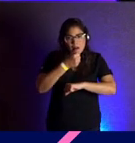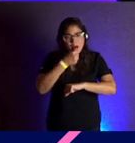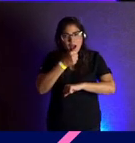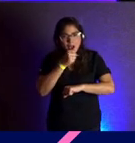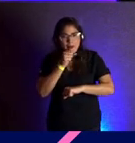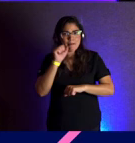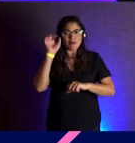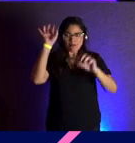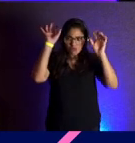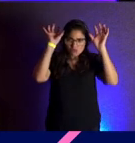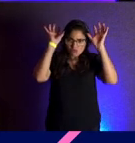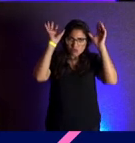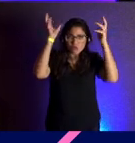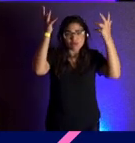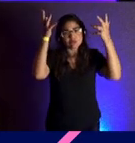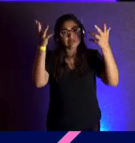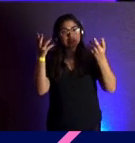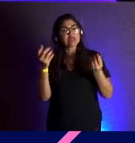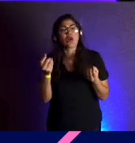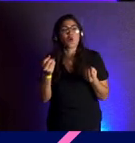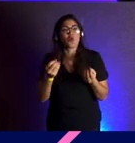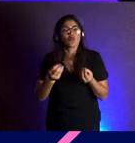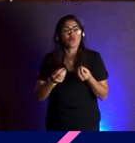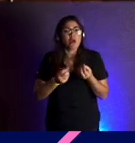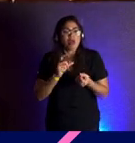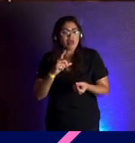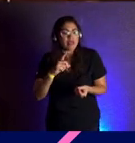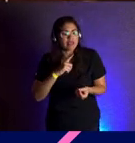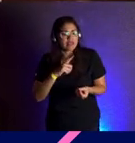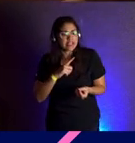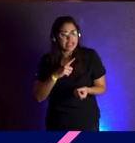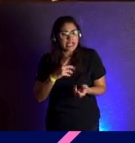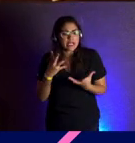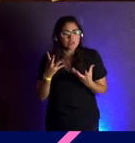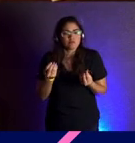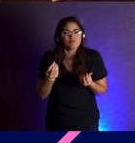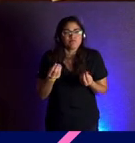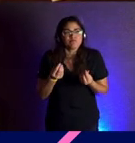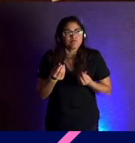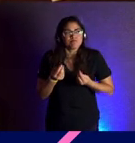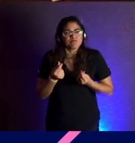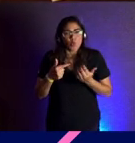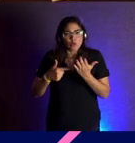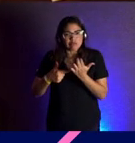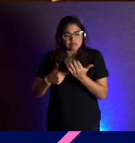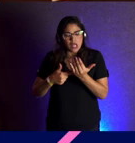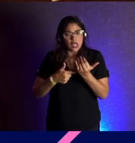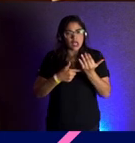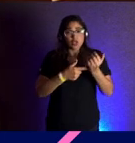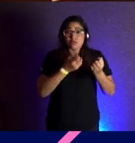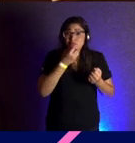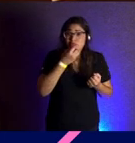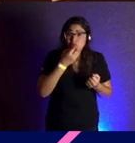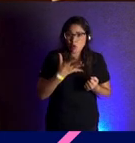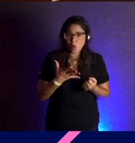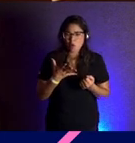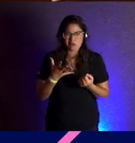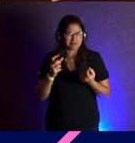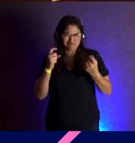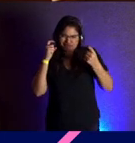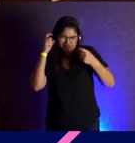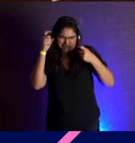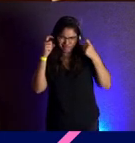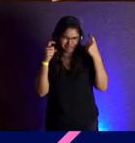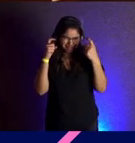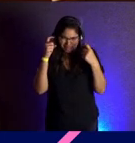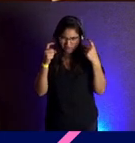poco como en ese territorio de optimismo tecnológico de que no se preocupen, quédense cómodamente en casa, mantengan los